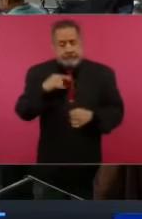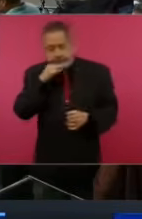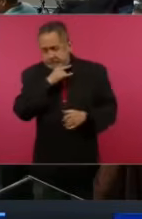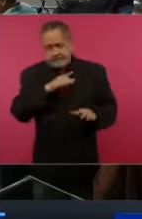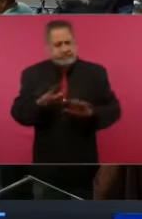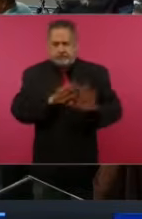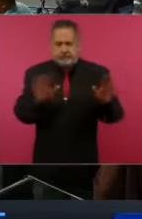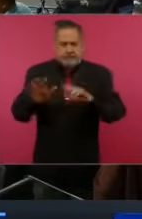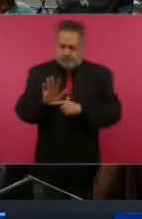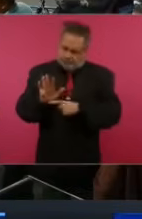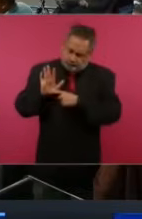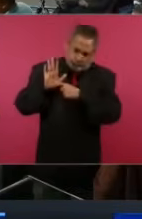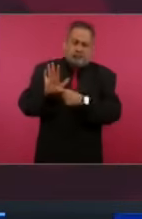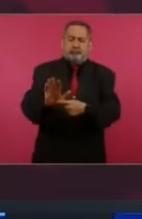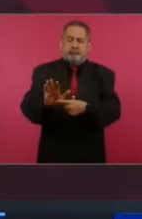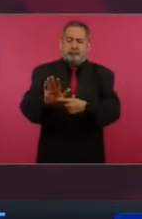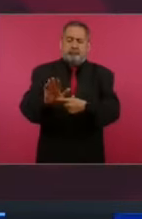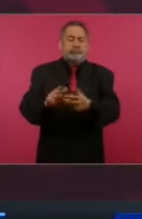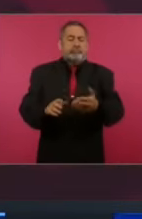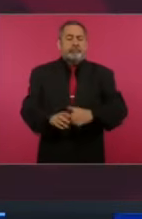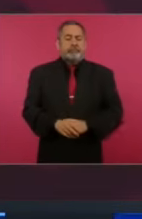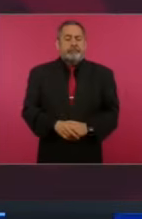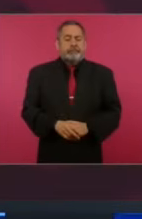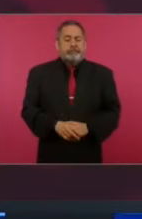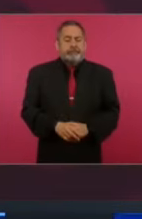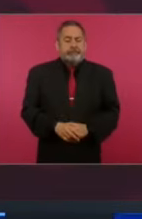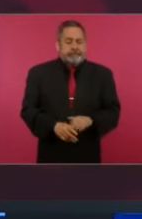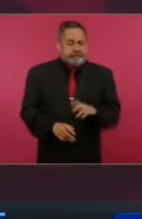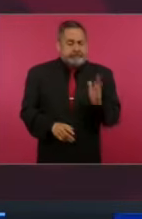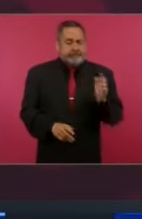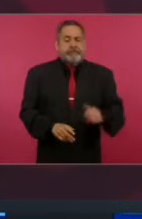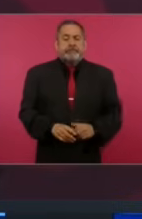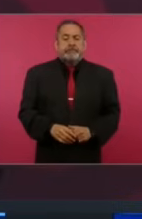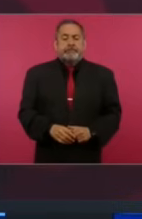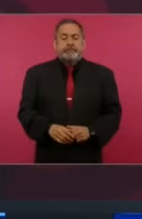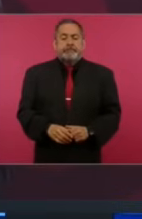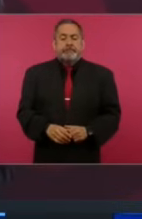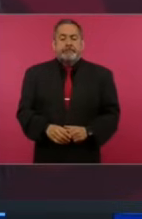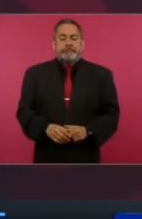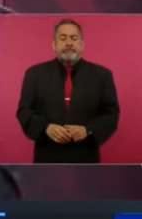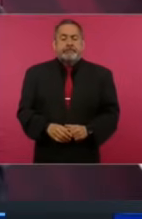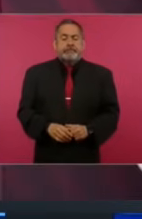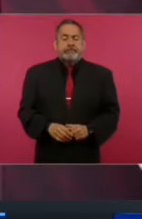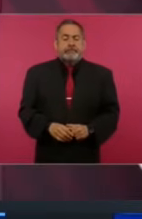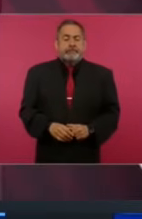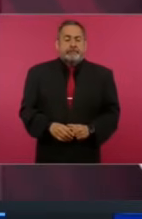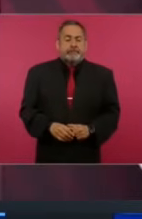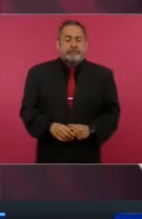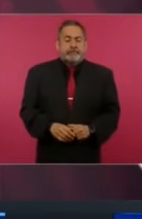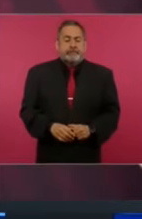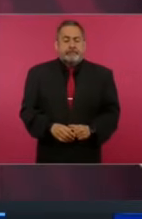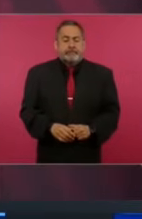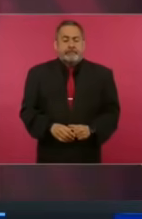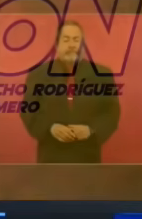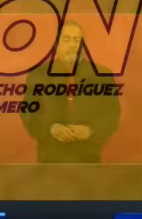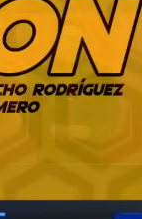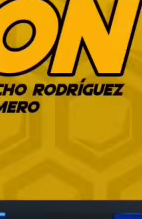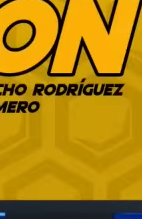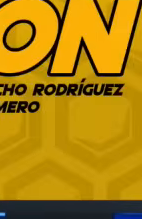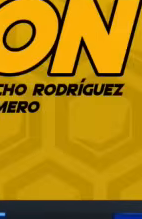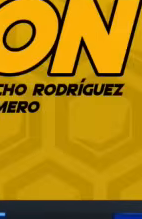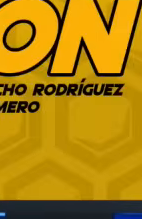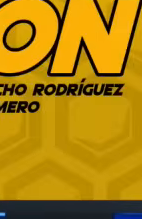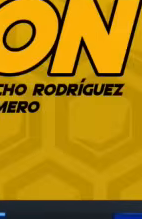las dependencias que participan en esto y aportan dinero, y el propio gobierno federal se los da. Y en particular, el ejército y la